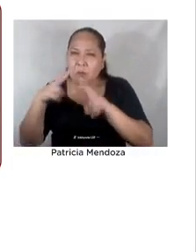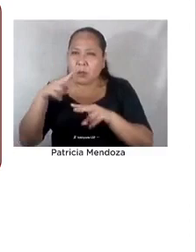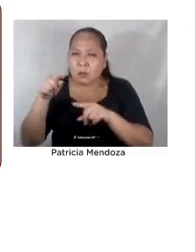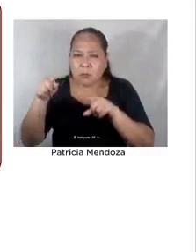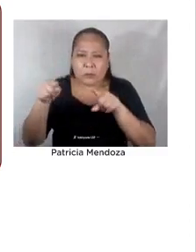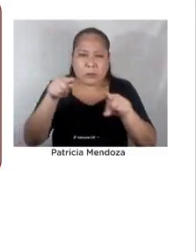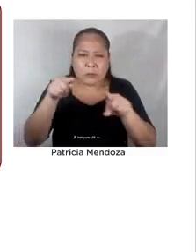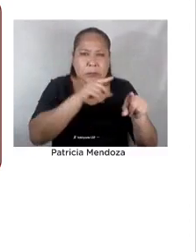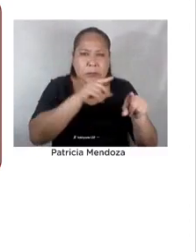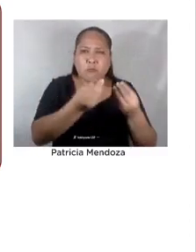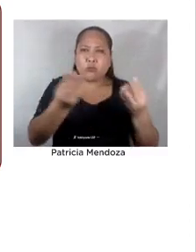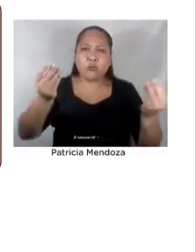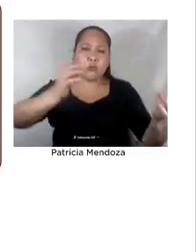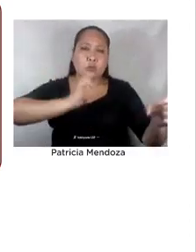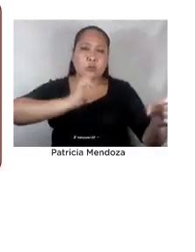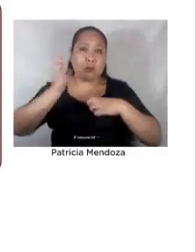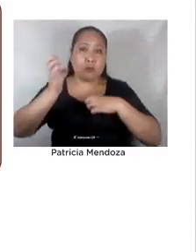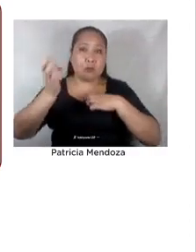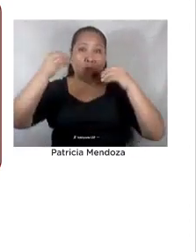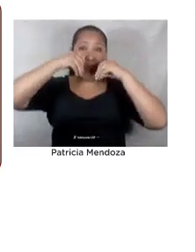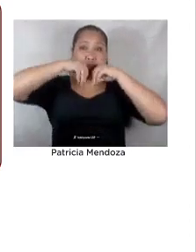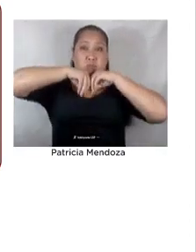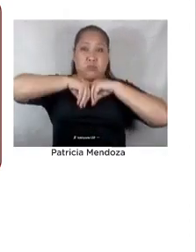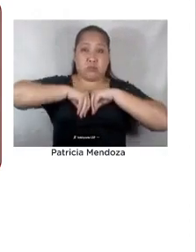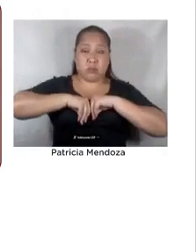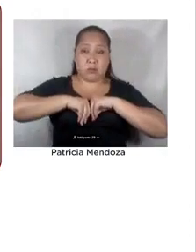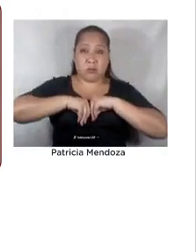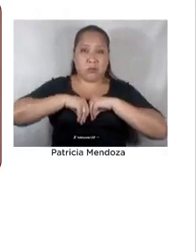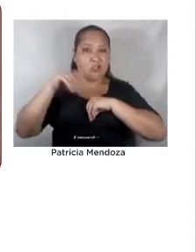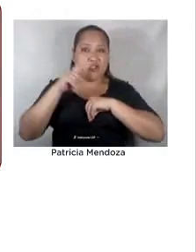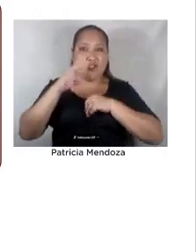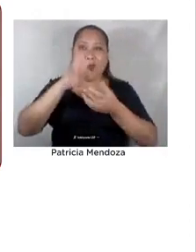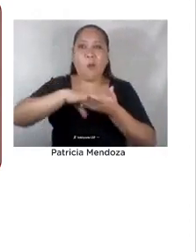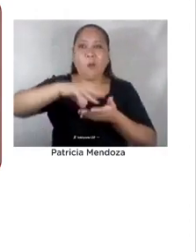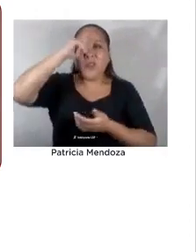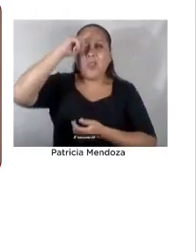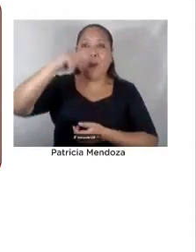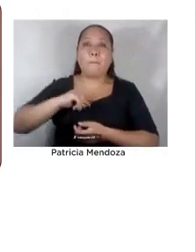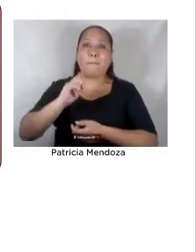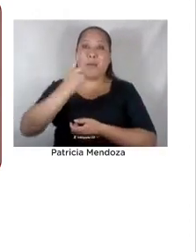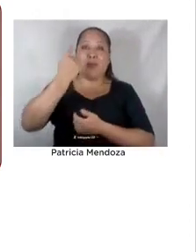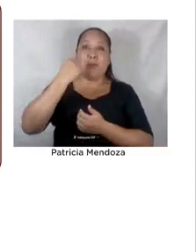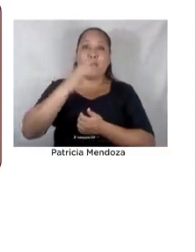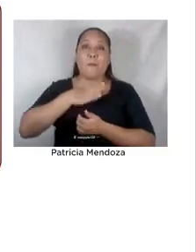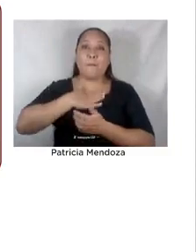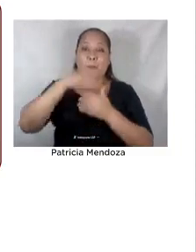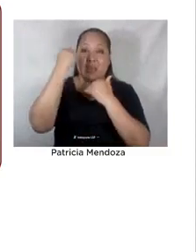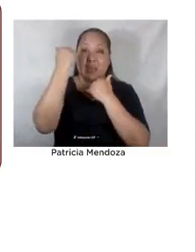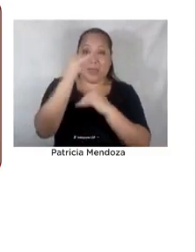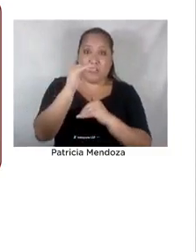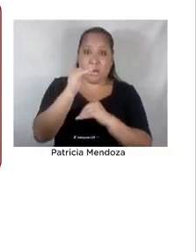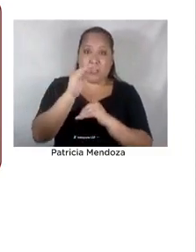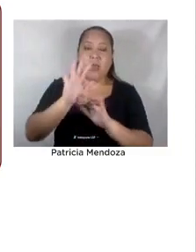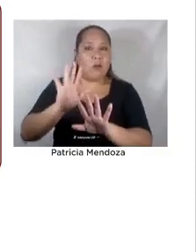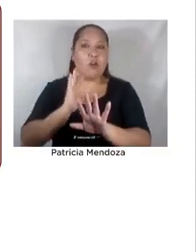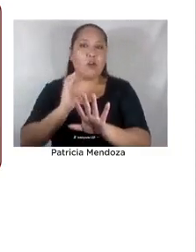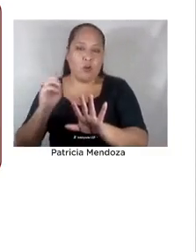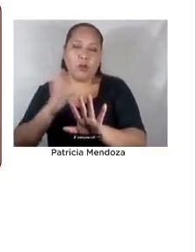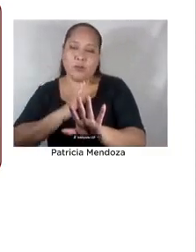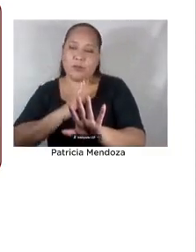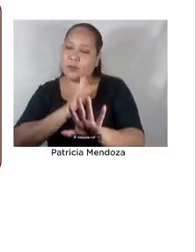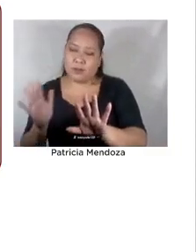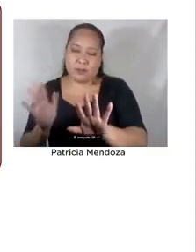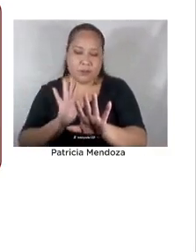las emociones, si no aprendo yo también a poner mis propios límites sobre ello y decir, bueno, hasta aquí yo puedo